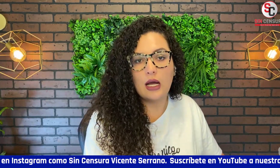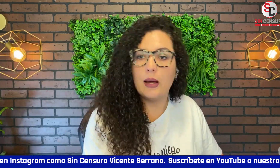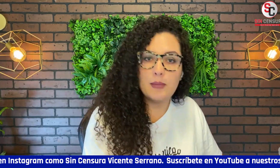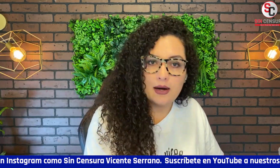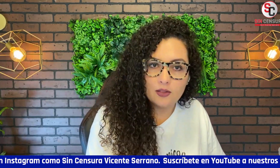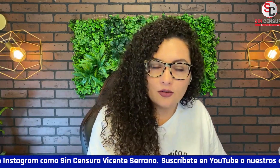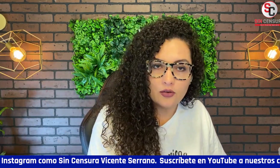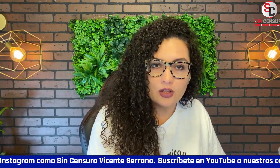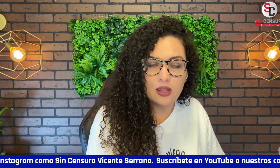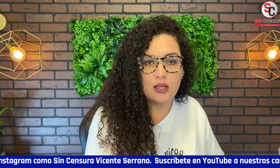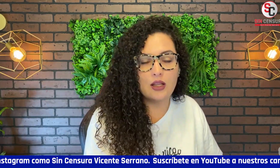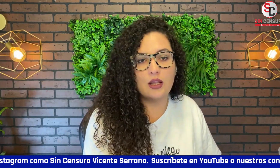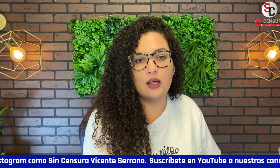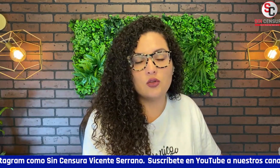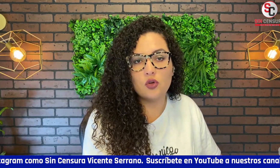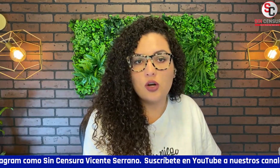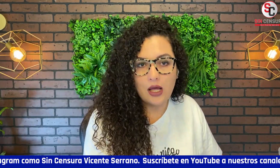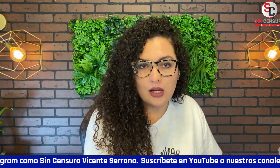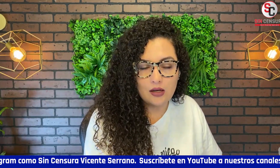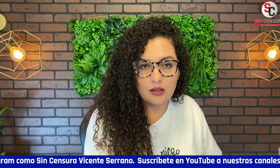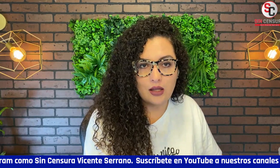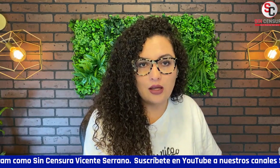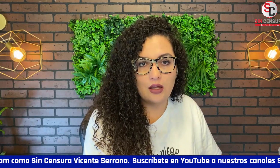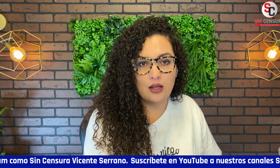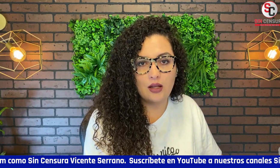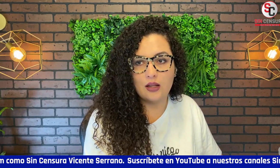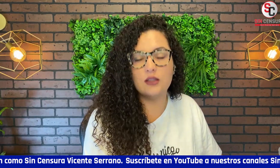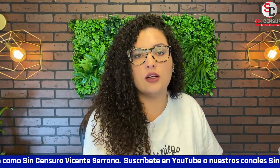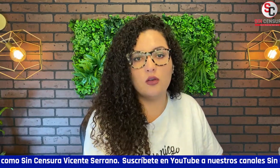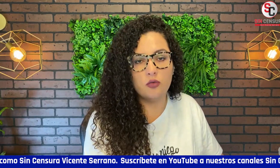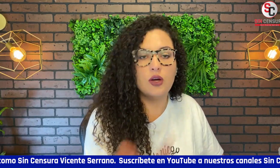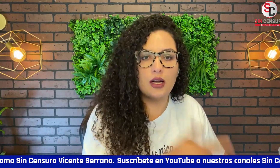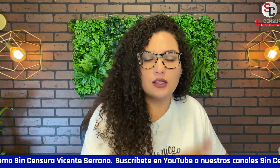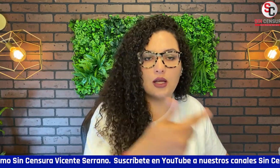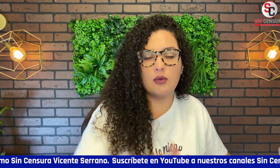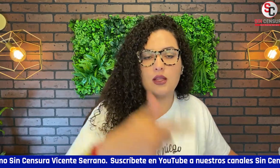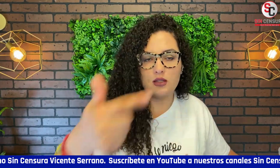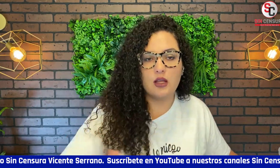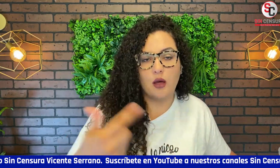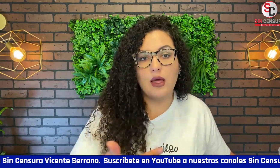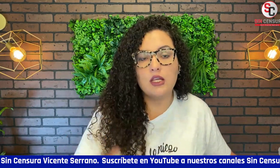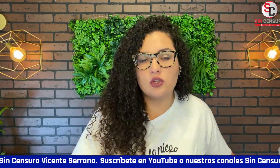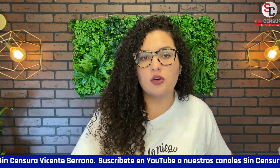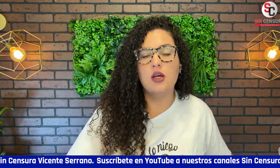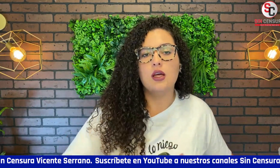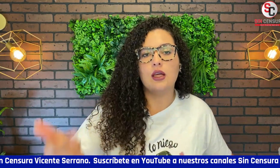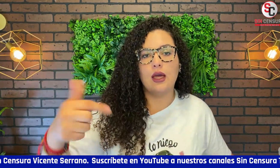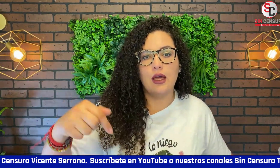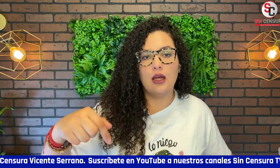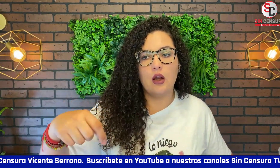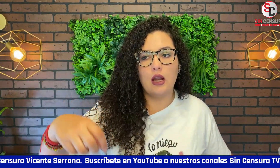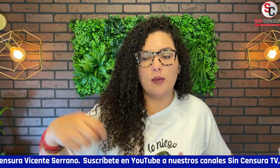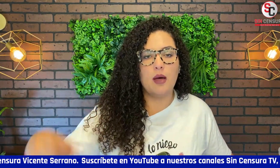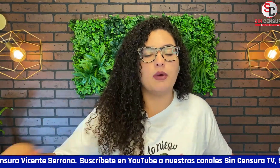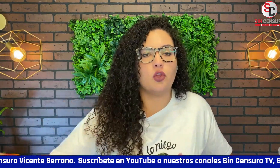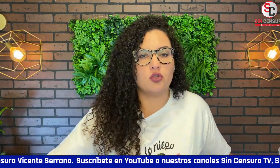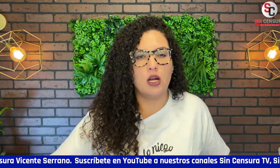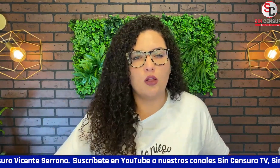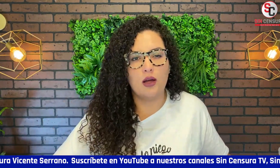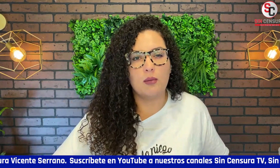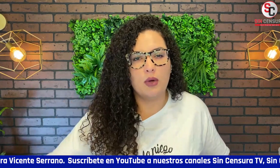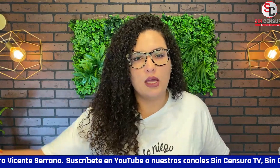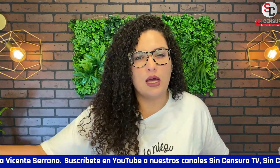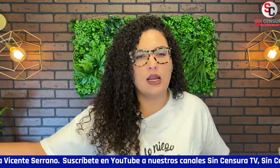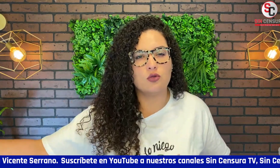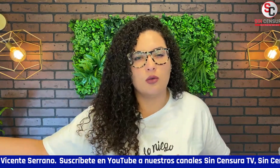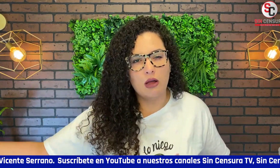el Calamardo, líder de zona del cártel del Golfo, un cártel que había dicho que le había patrocinado